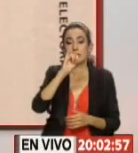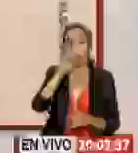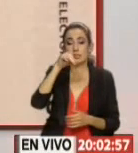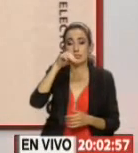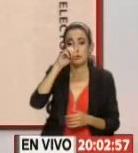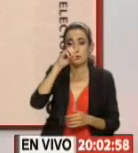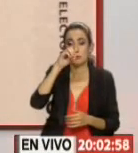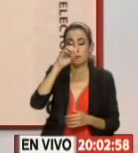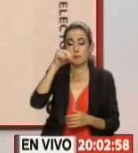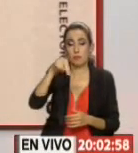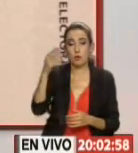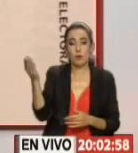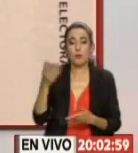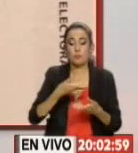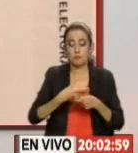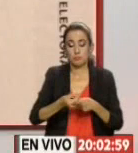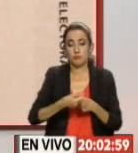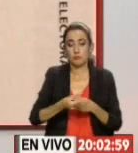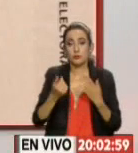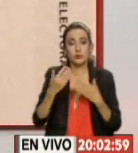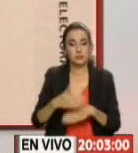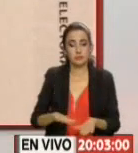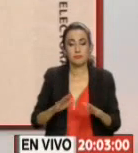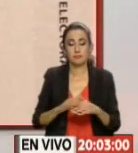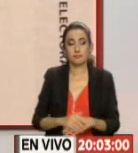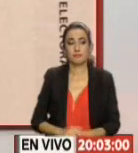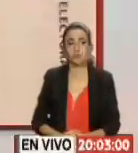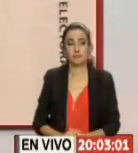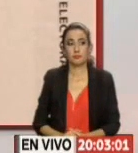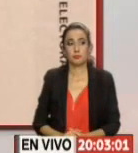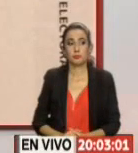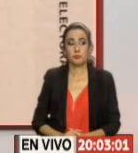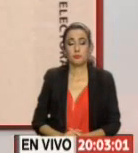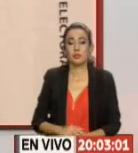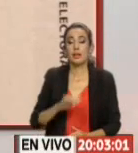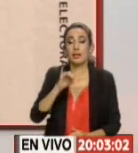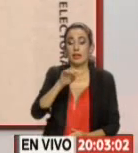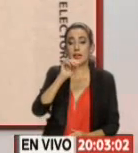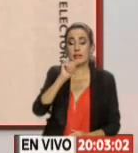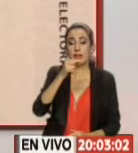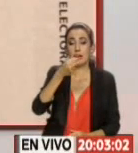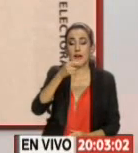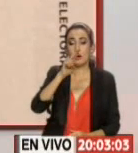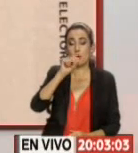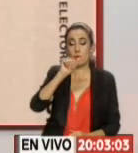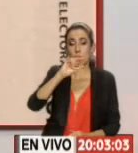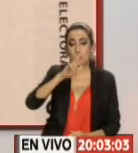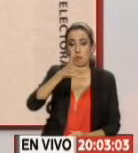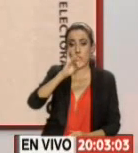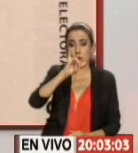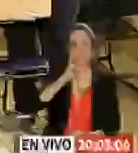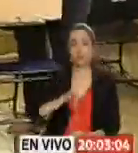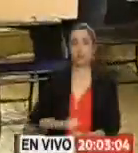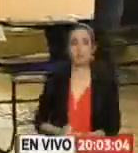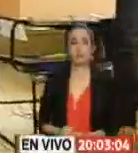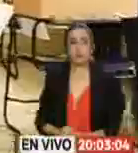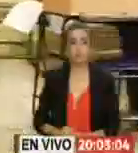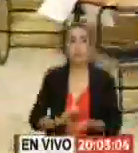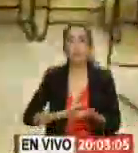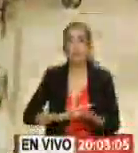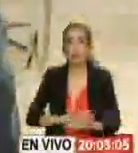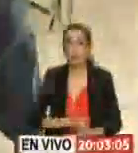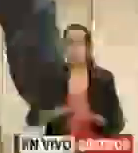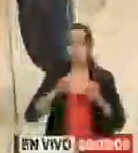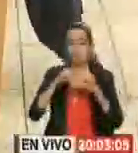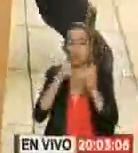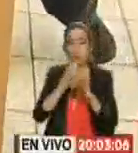el 100% de los votos escrutados, lo obtiene Jorge Vera. Y en Yaguachi, Clever Javier Falcón. Luego le sigue el